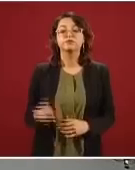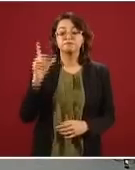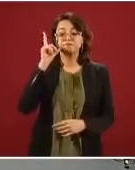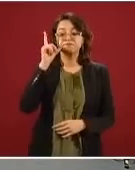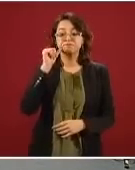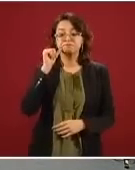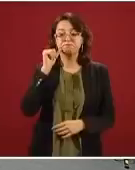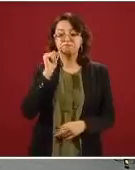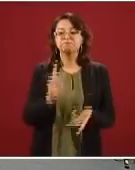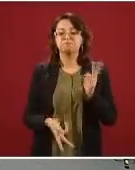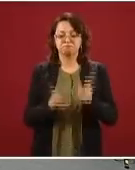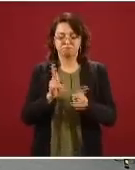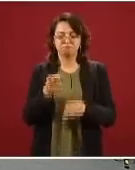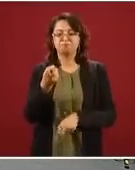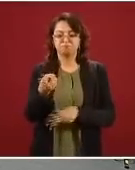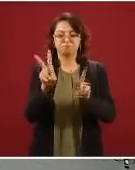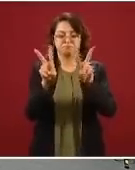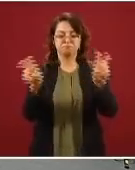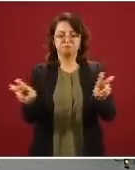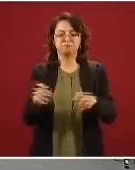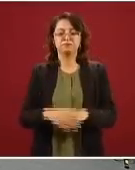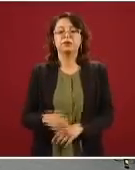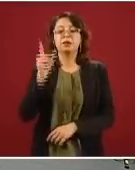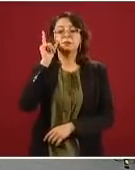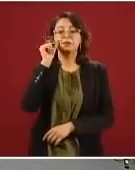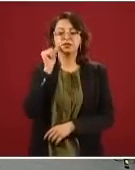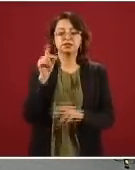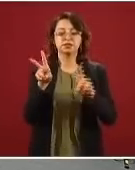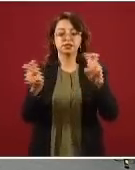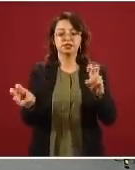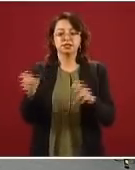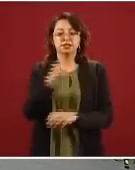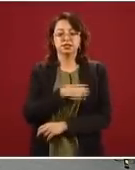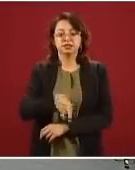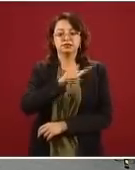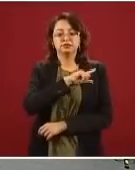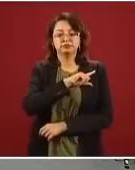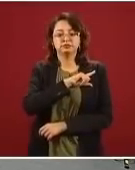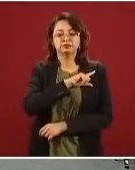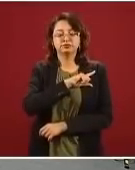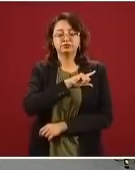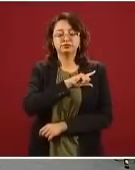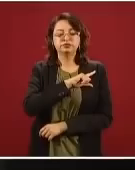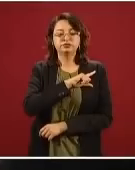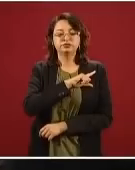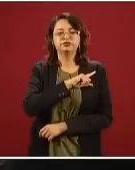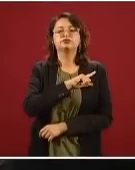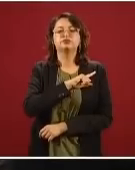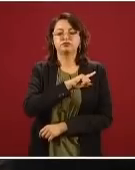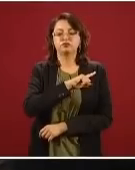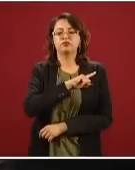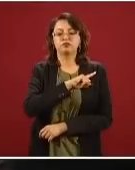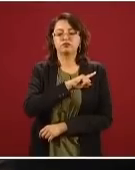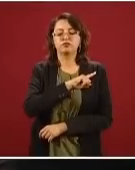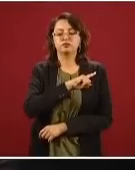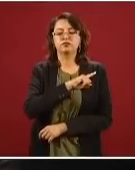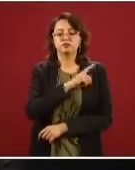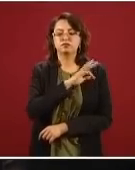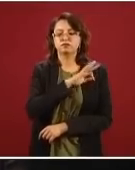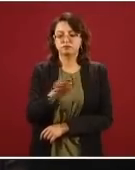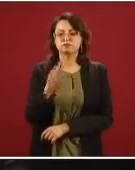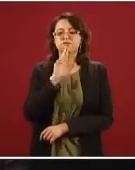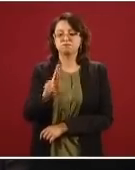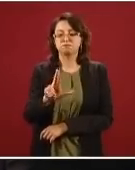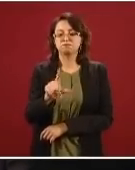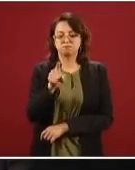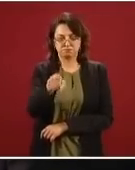Mañana hablamos de eso. Mañana es salud y podemos contestarte